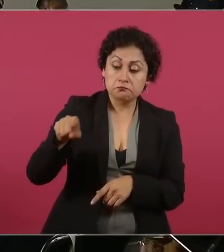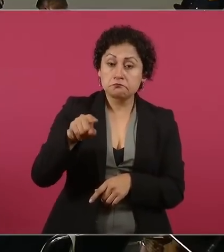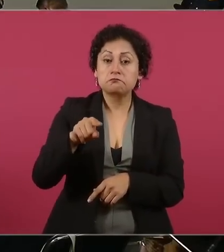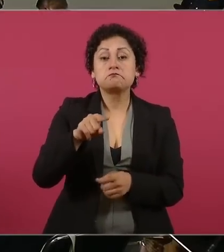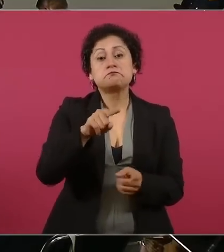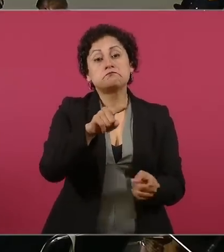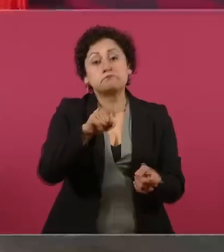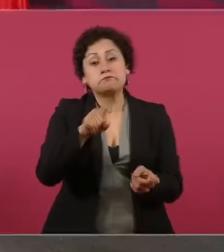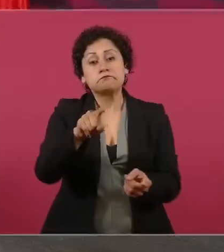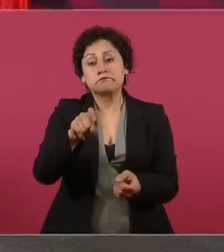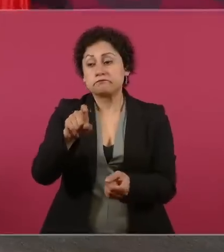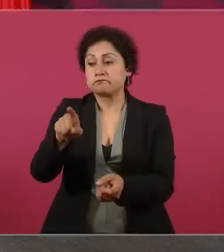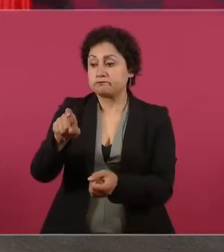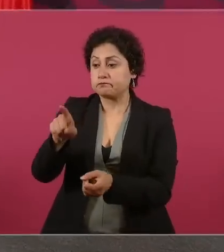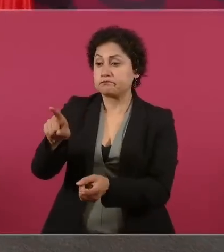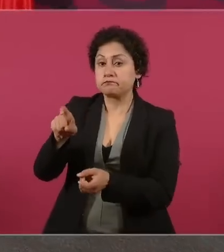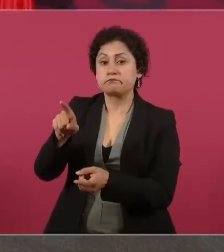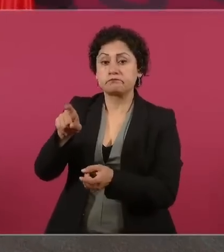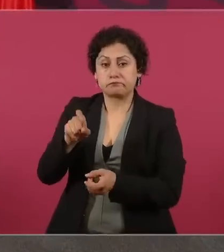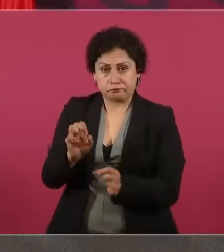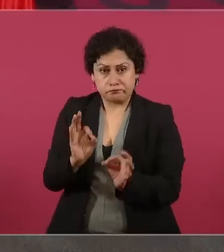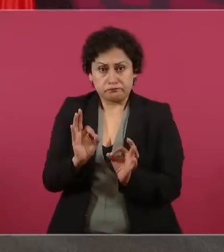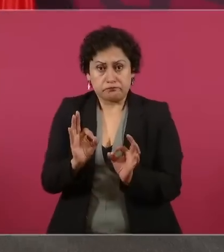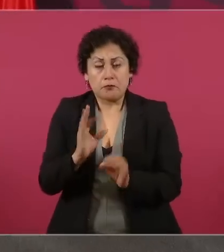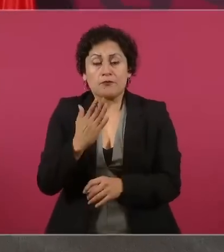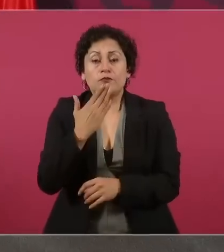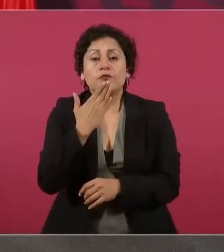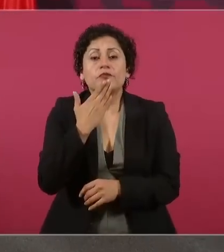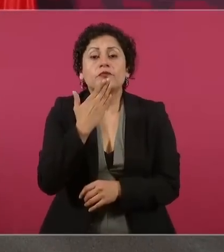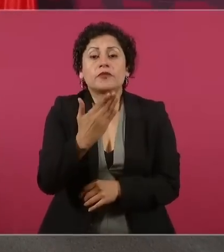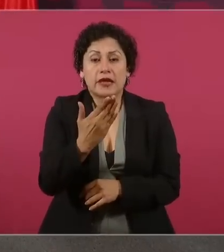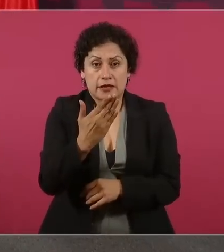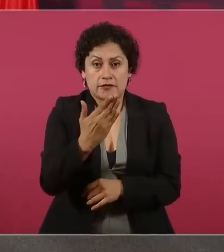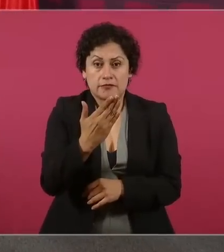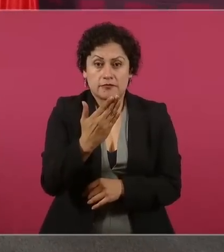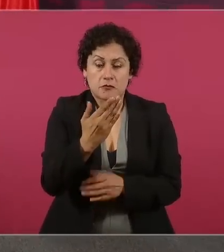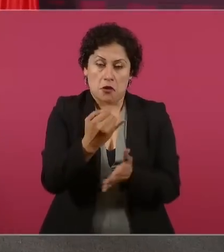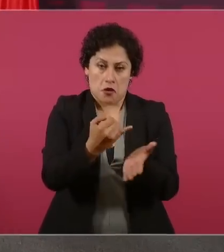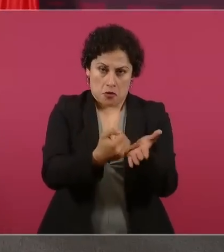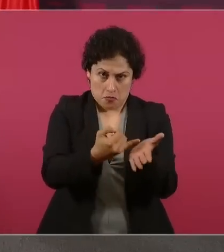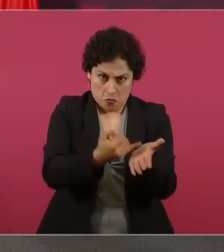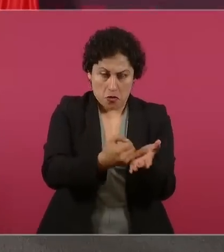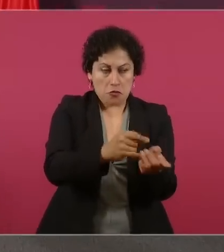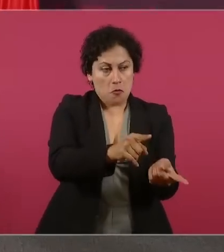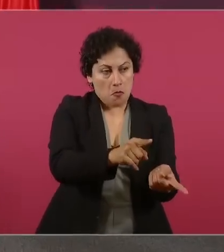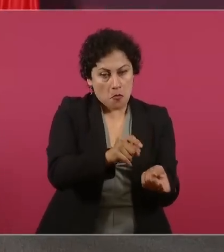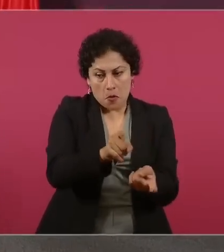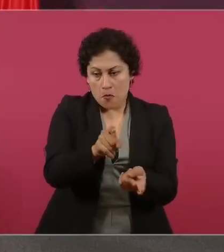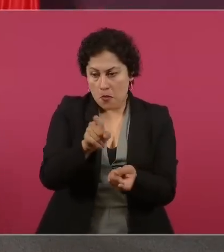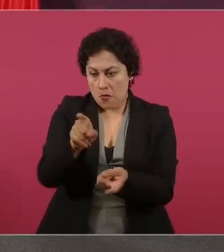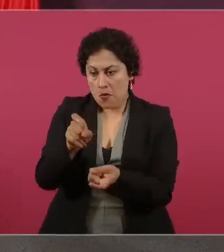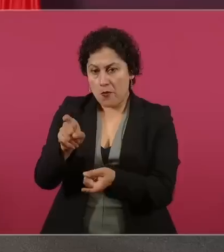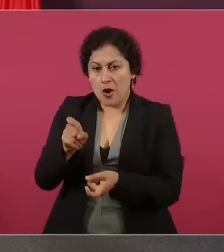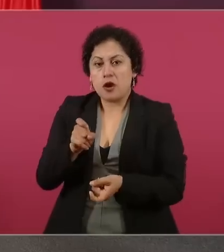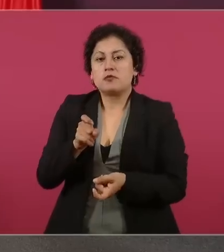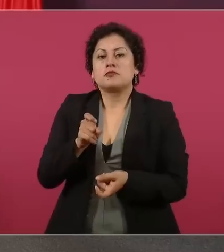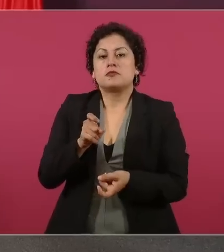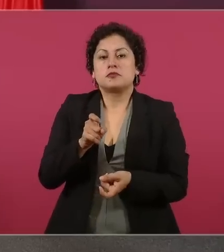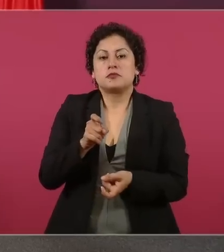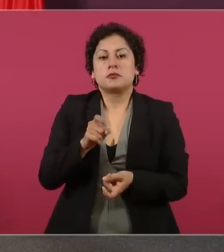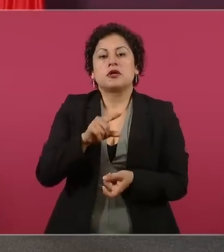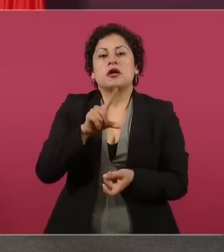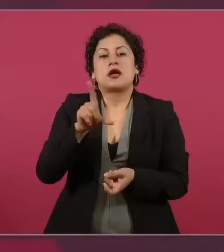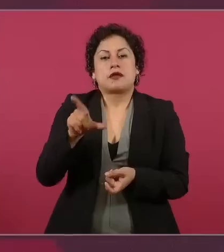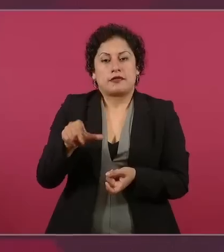recaudación en contribuciones, y vamos a poder tener